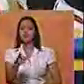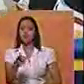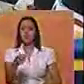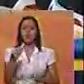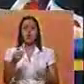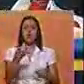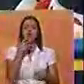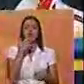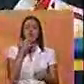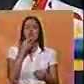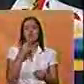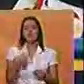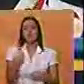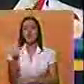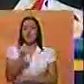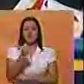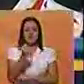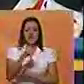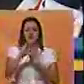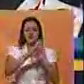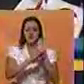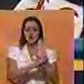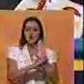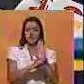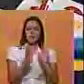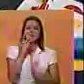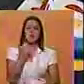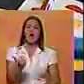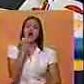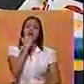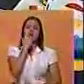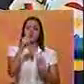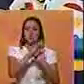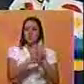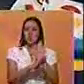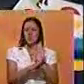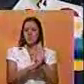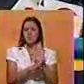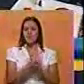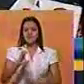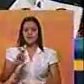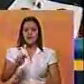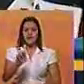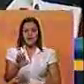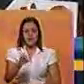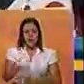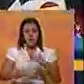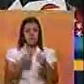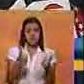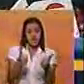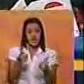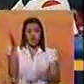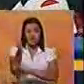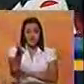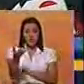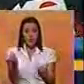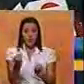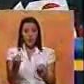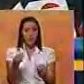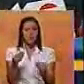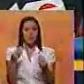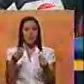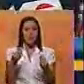De haber violaciones a esta norma, posibles abusos a esta normativa, ¿el CNE actuará con mayor diligencia, con mayor rapidez?